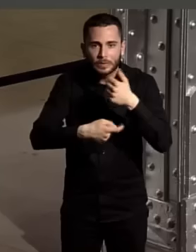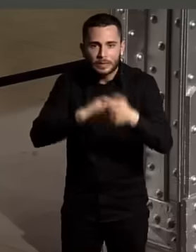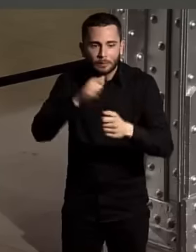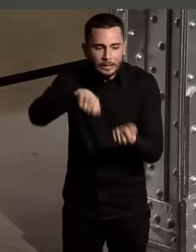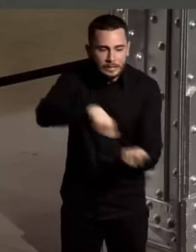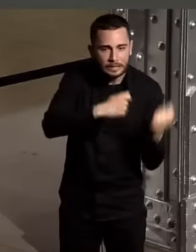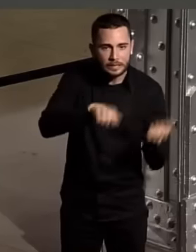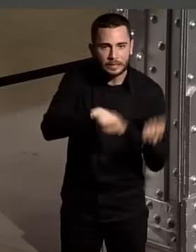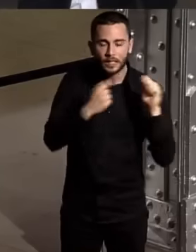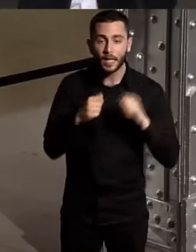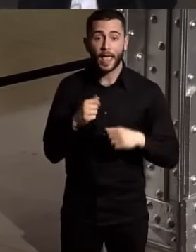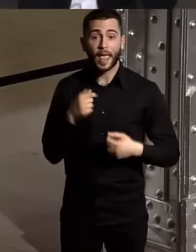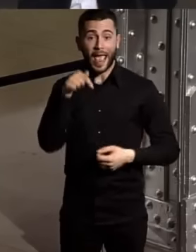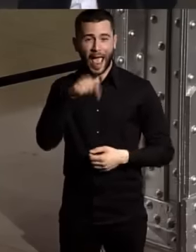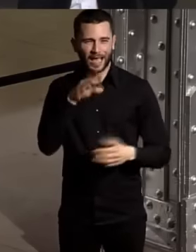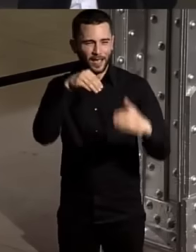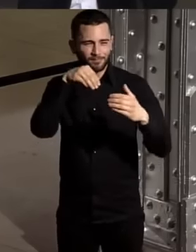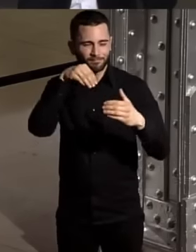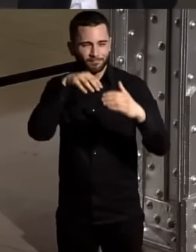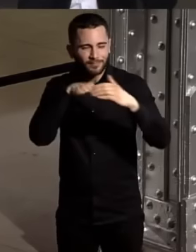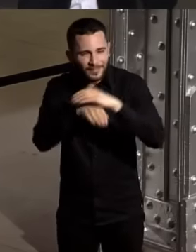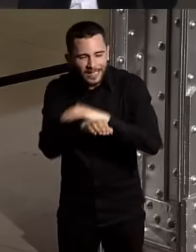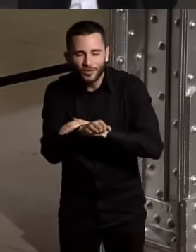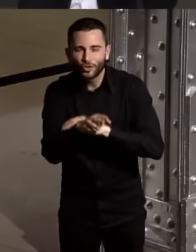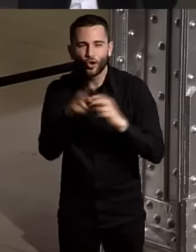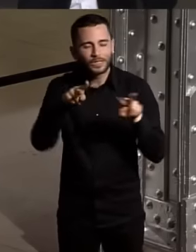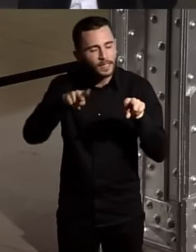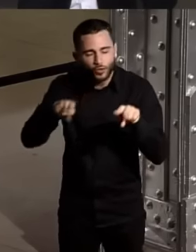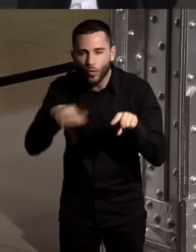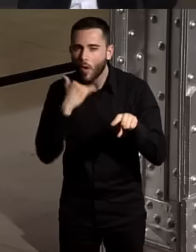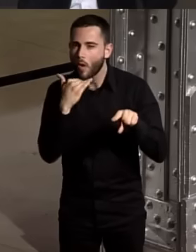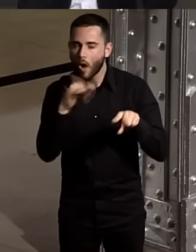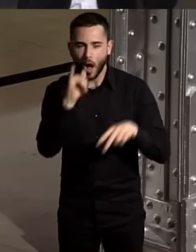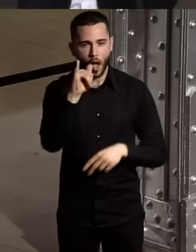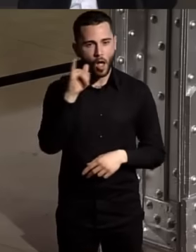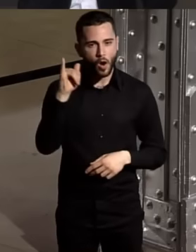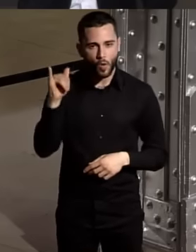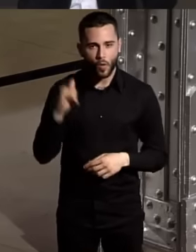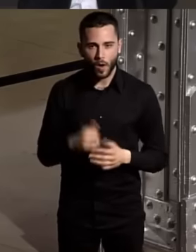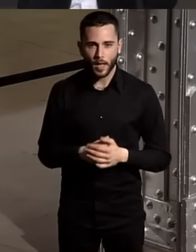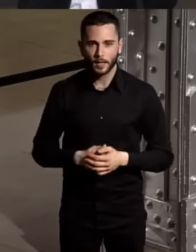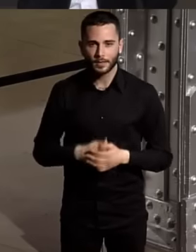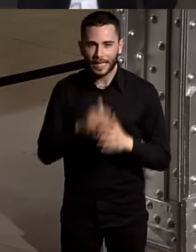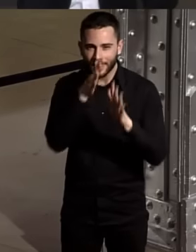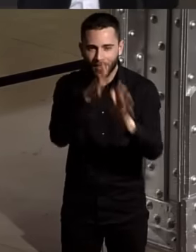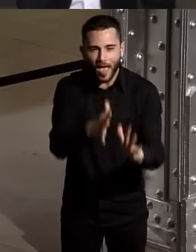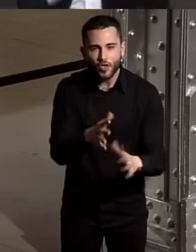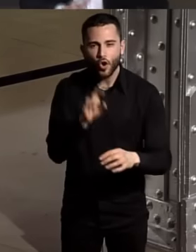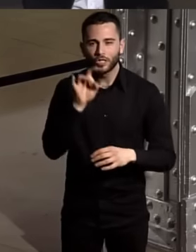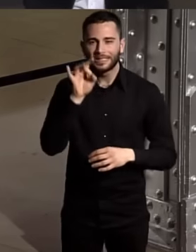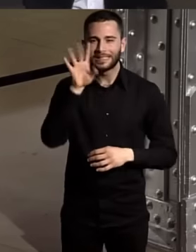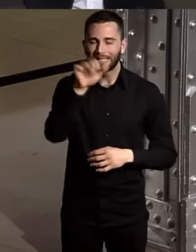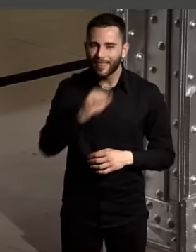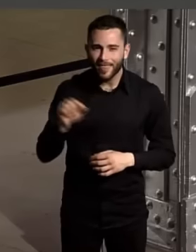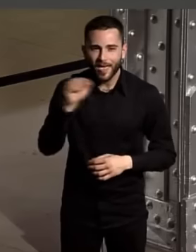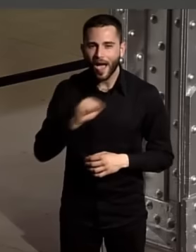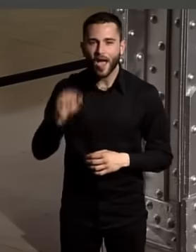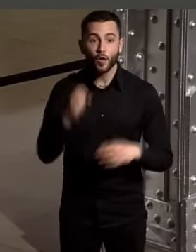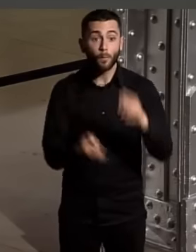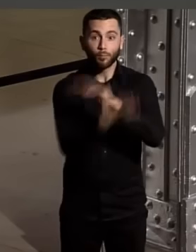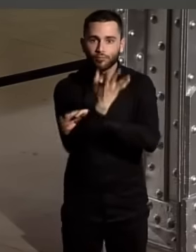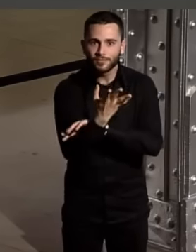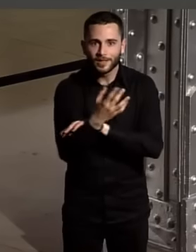cargaría te dices es que aquí dentro Hay algún tesoro y di igual tardará 10 años 15 años en salir y es una cosa como